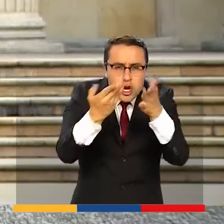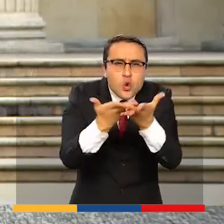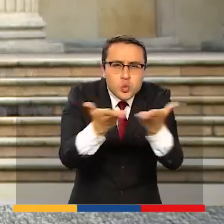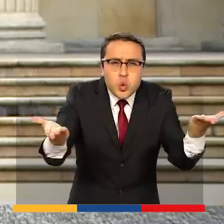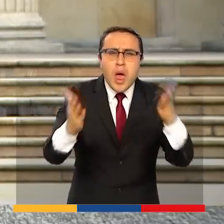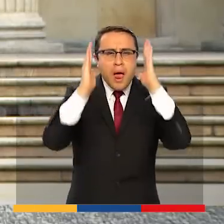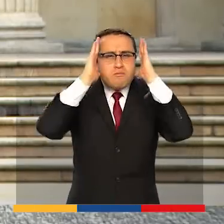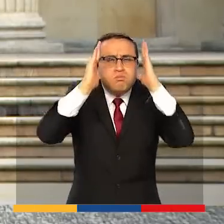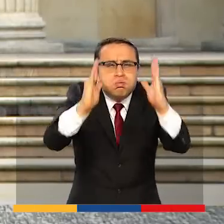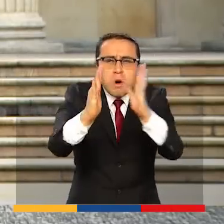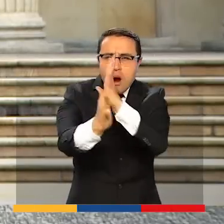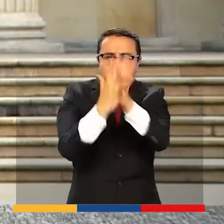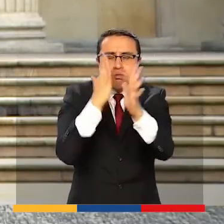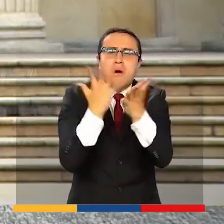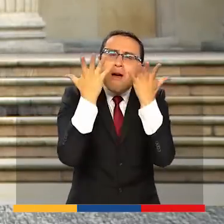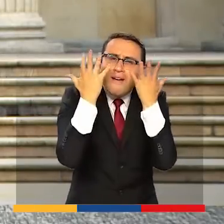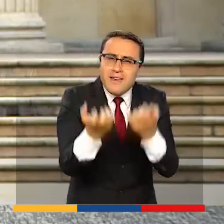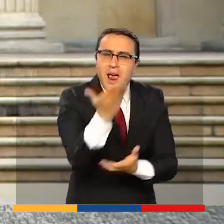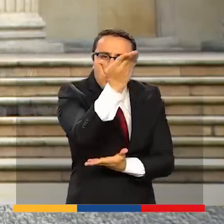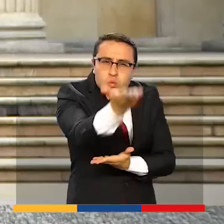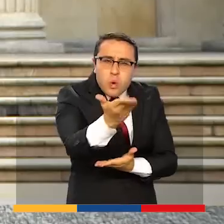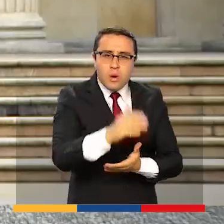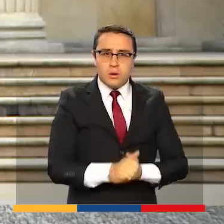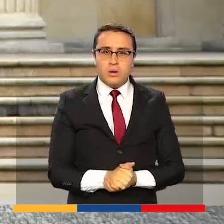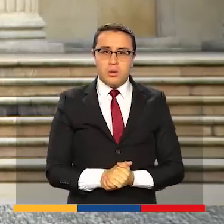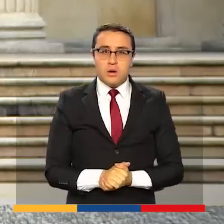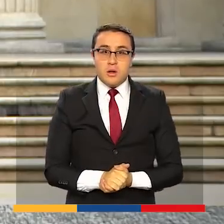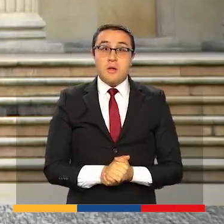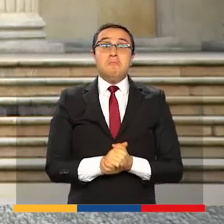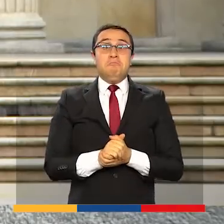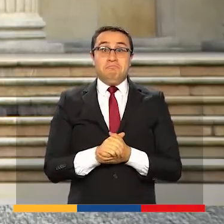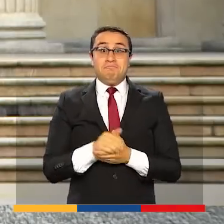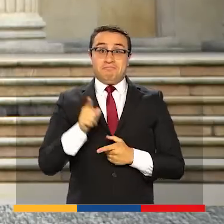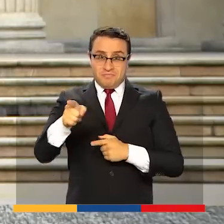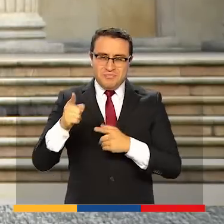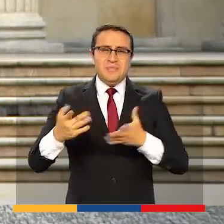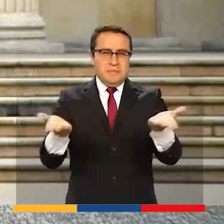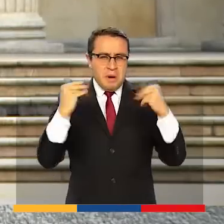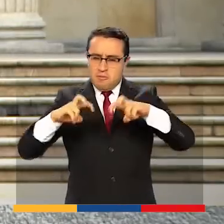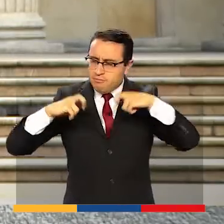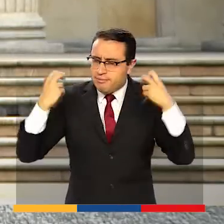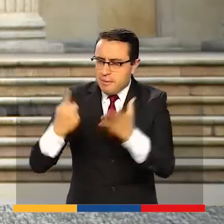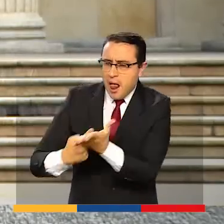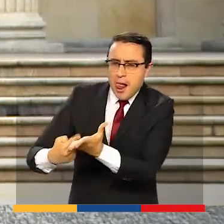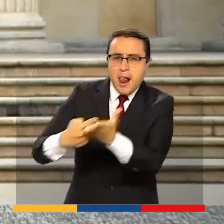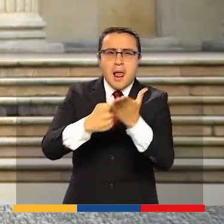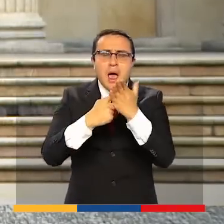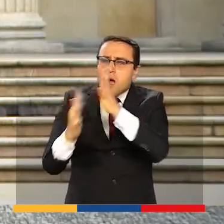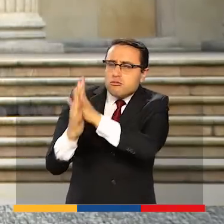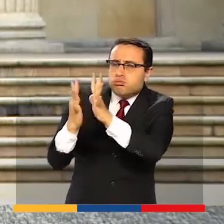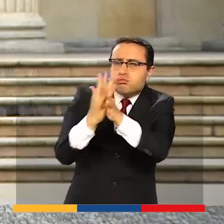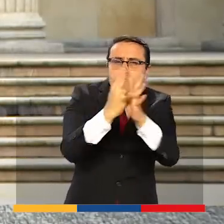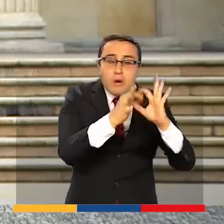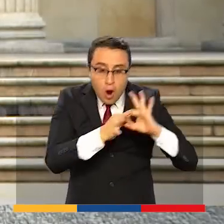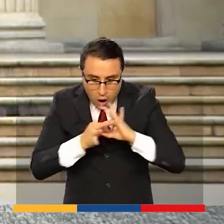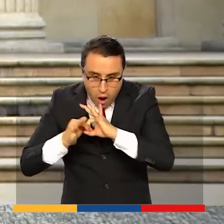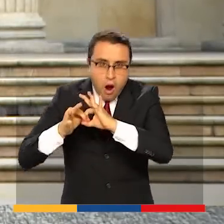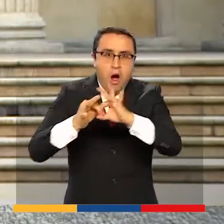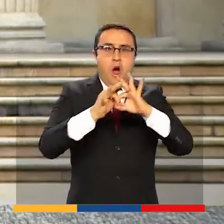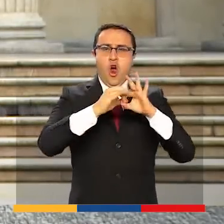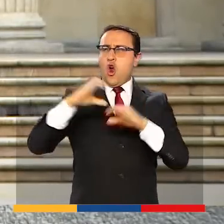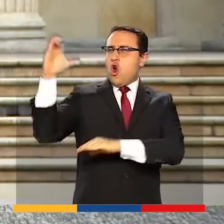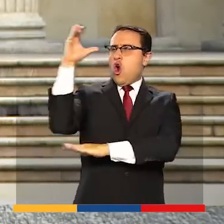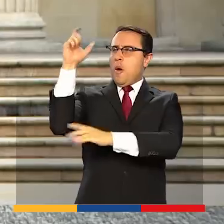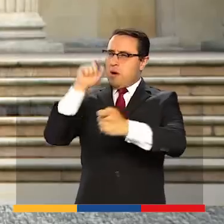conocerlos, escucharlos durante estas sesiones y juntos transformar este país